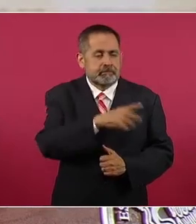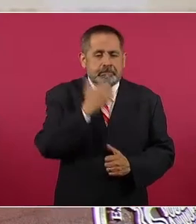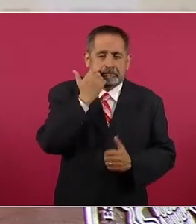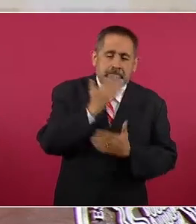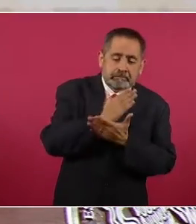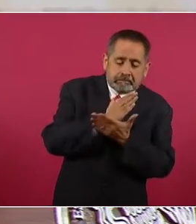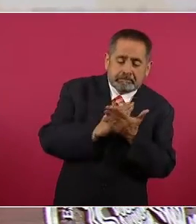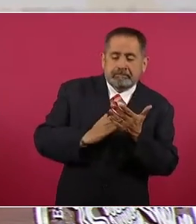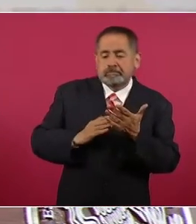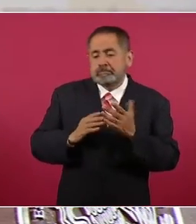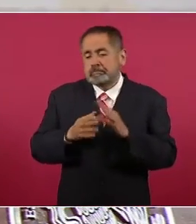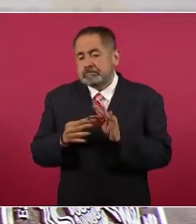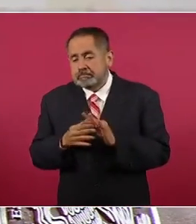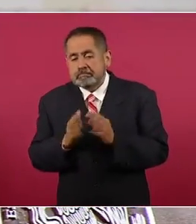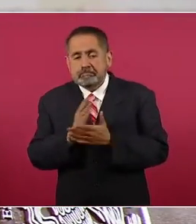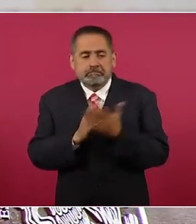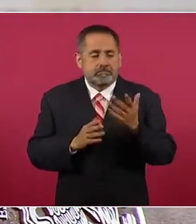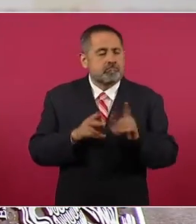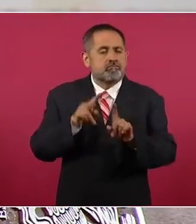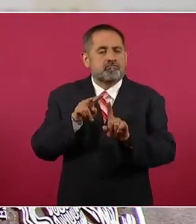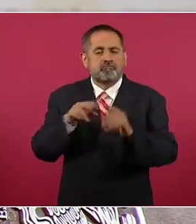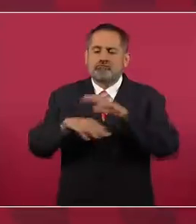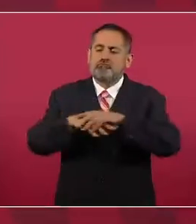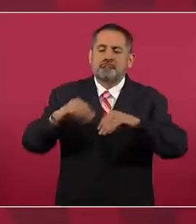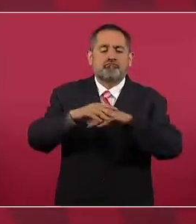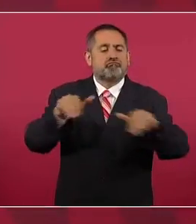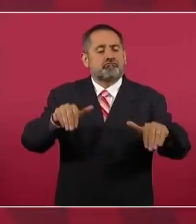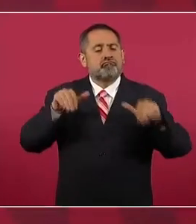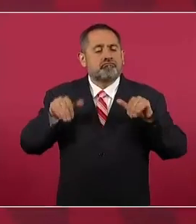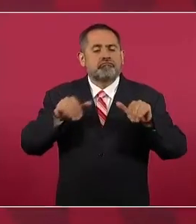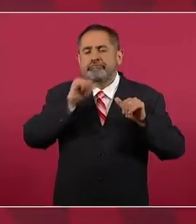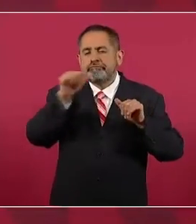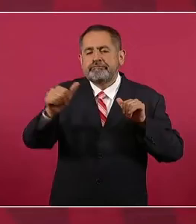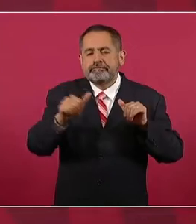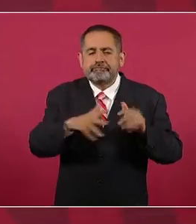parciales o no son objetivos.